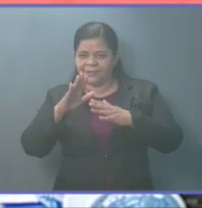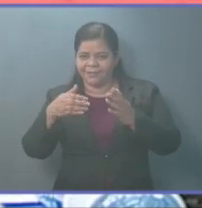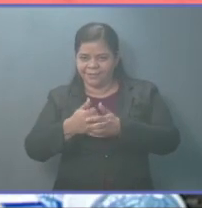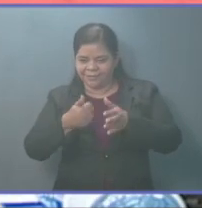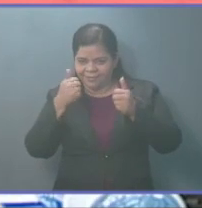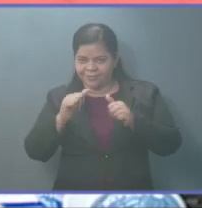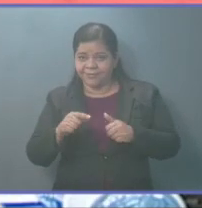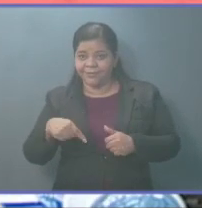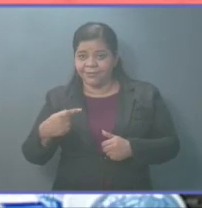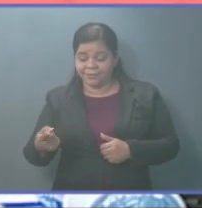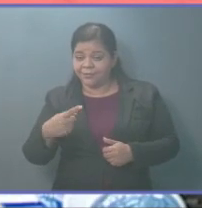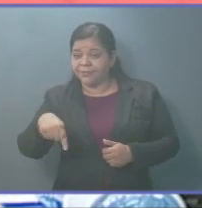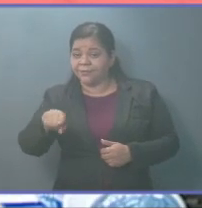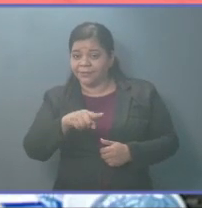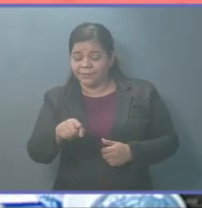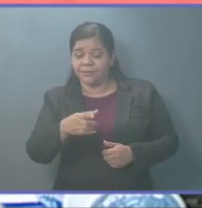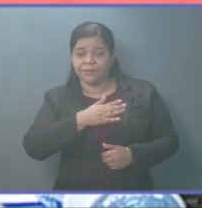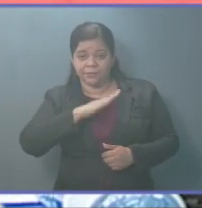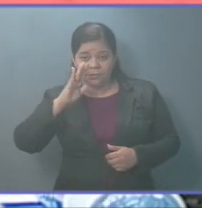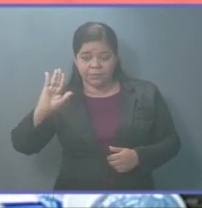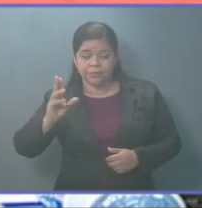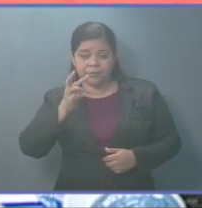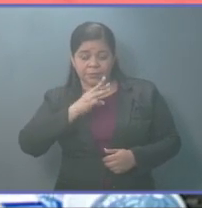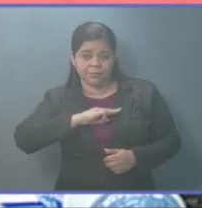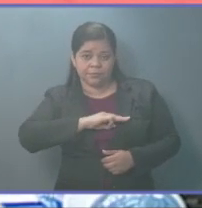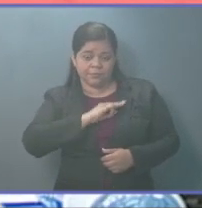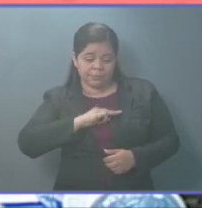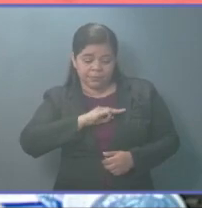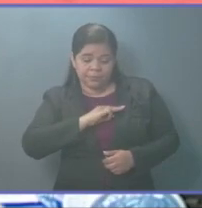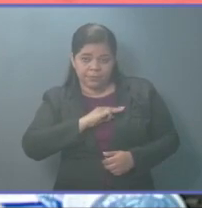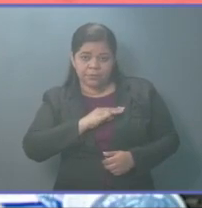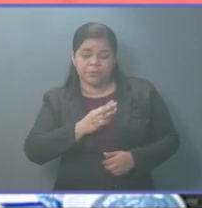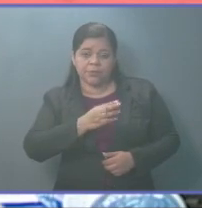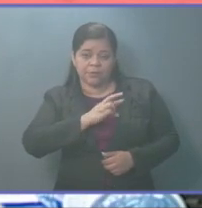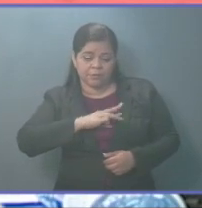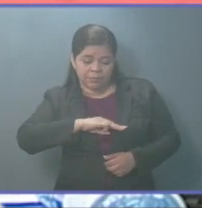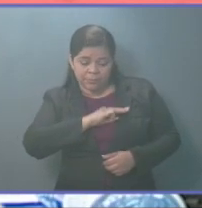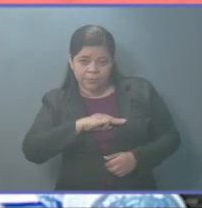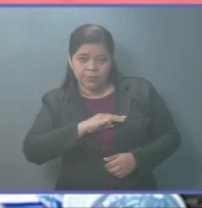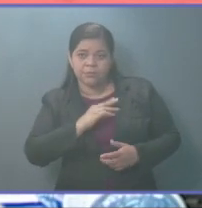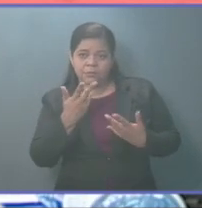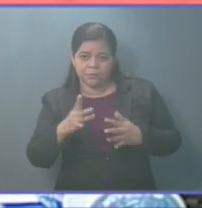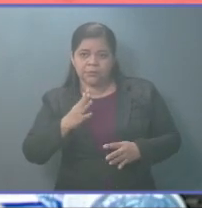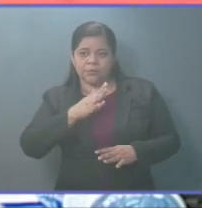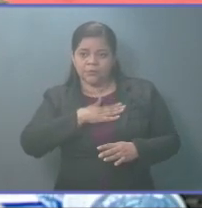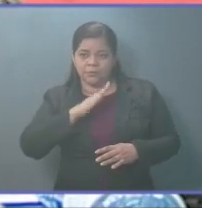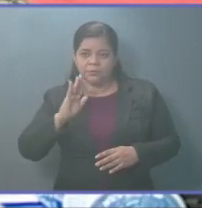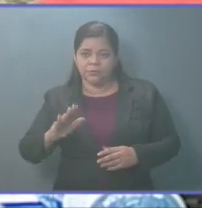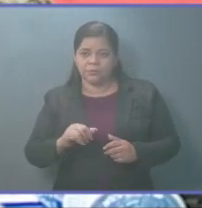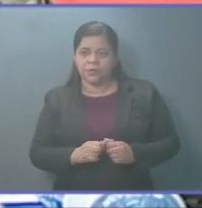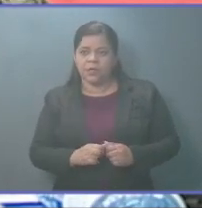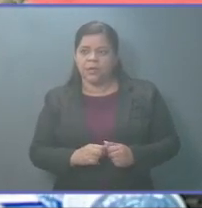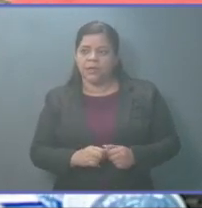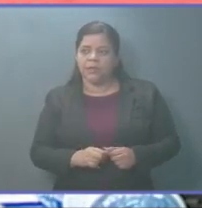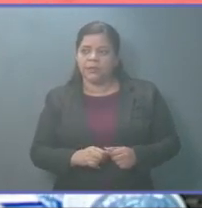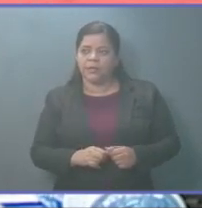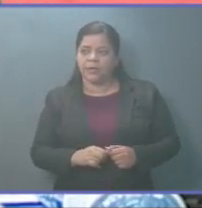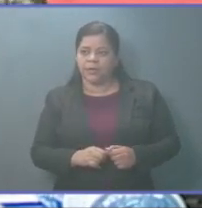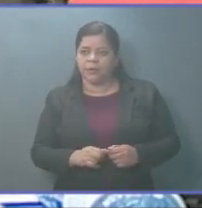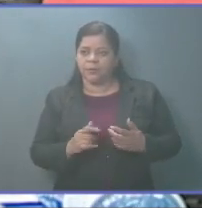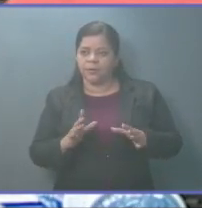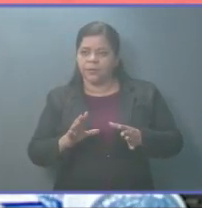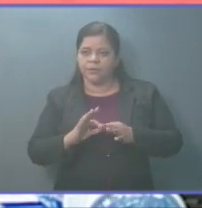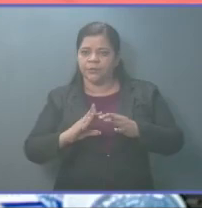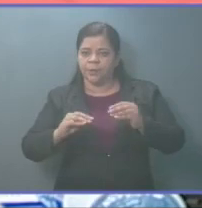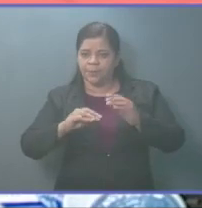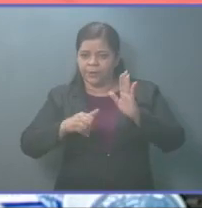ellos van a cumplir una misión, si esa misión la pueden cumplir, y eso obedece también,